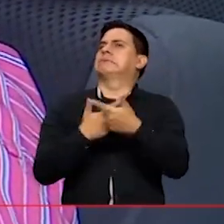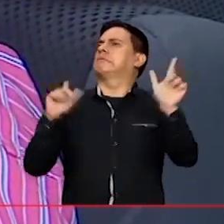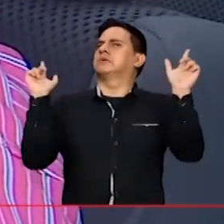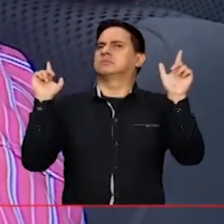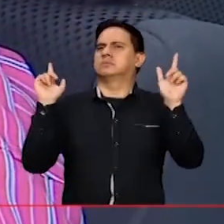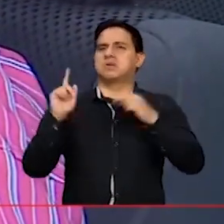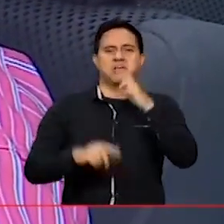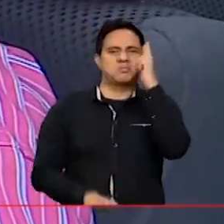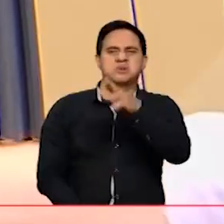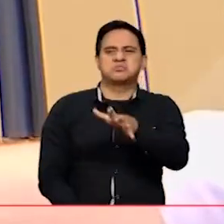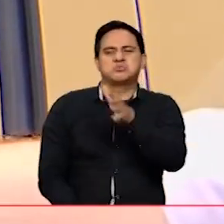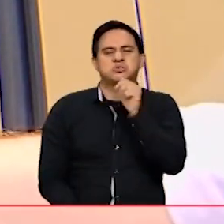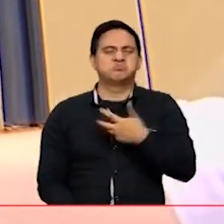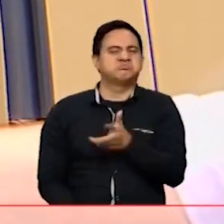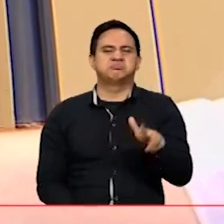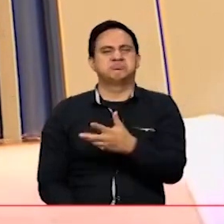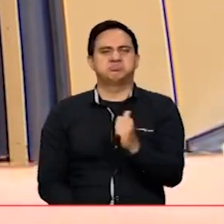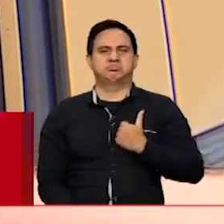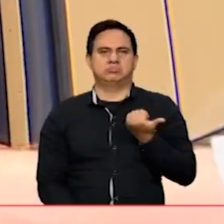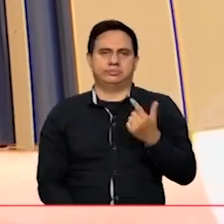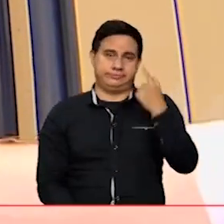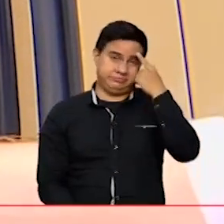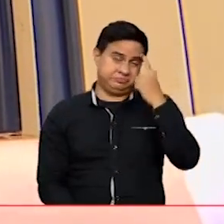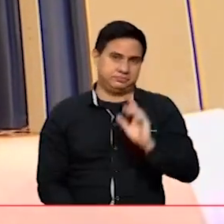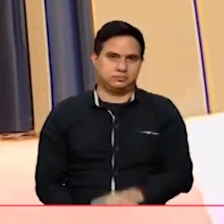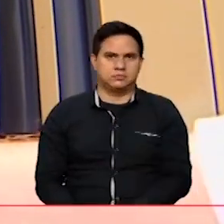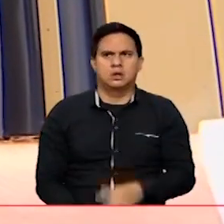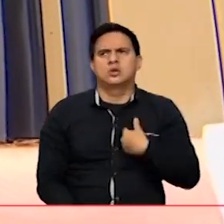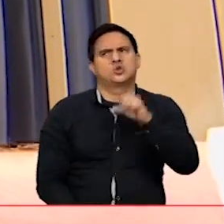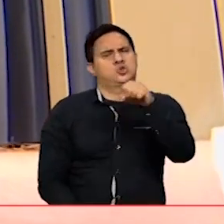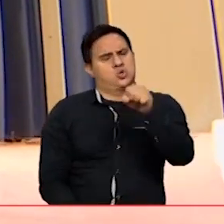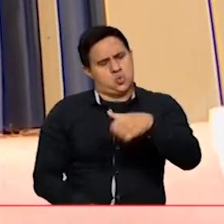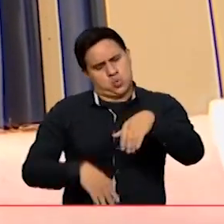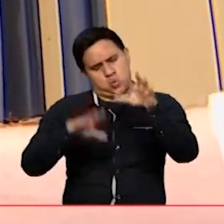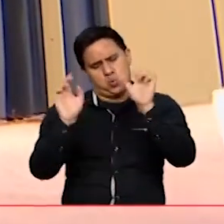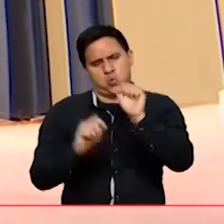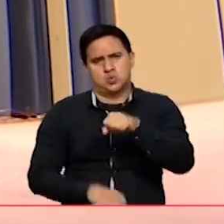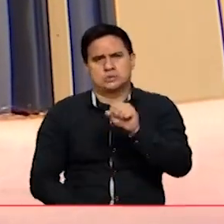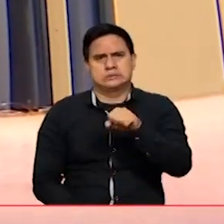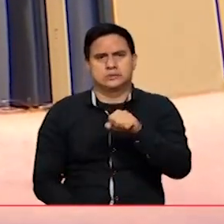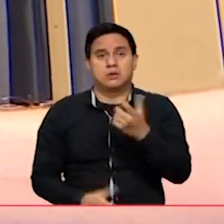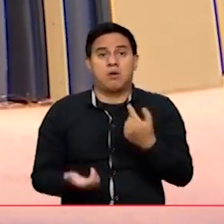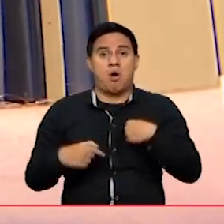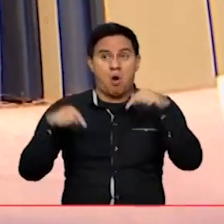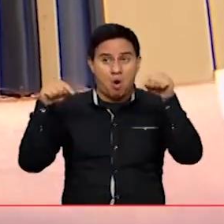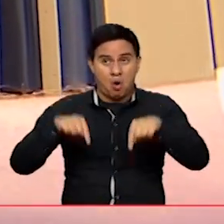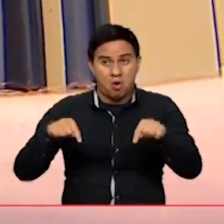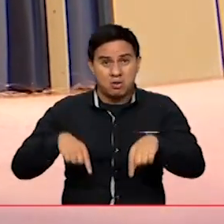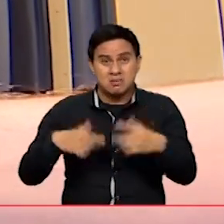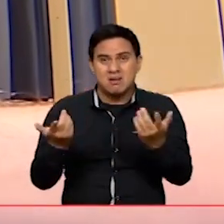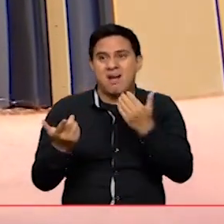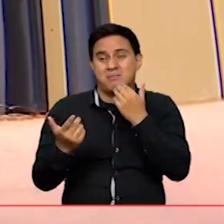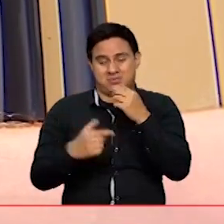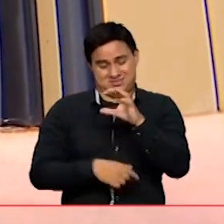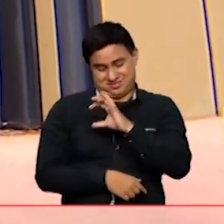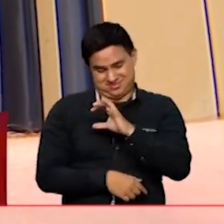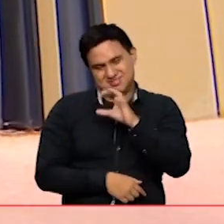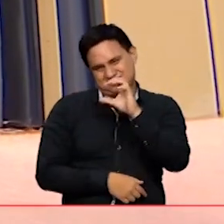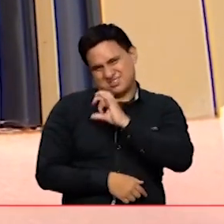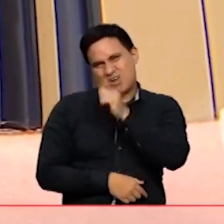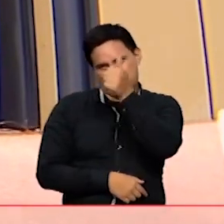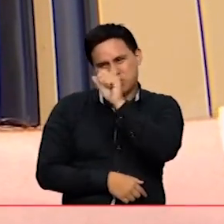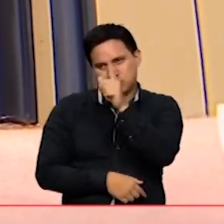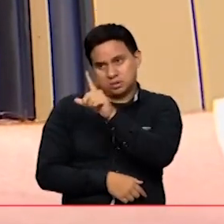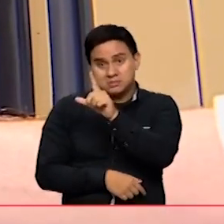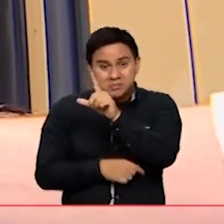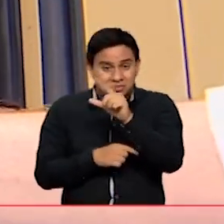y no respetan. Sí, señor. ¿Por qué? Uy, sí, porque es que, imagínese, hoy porque estamos en este puente, pero esto entre manos es